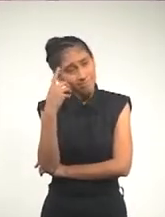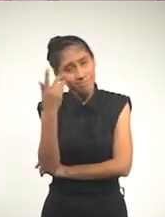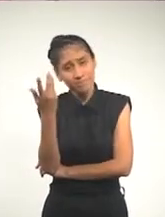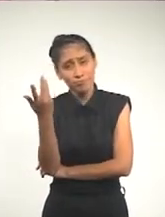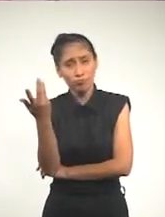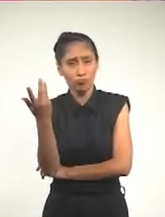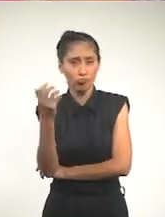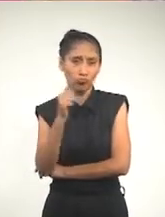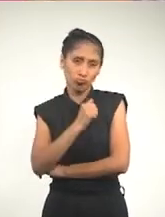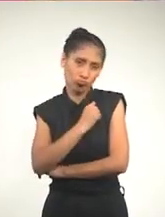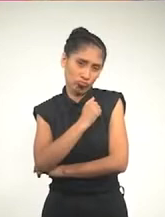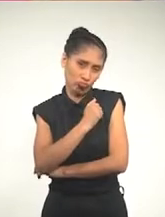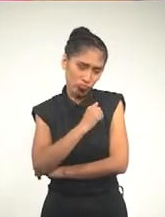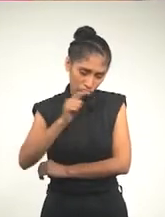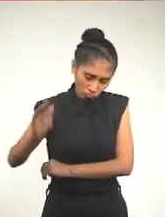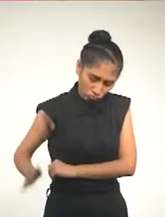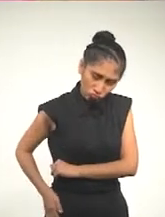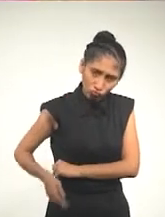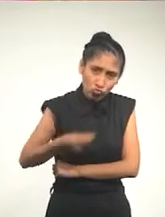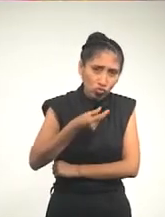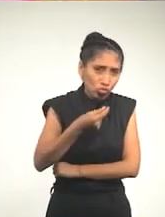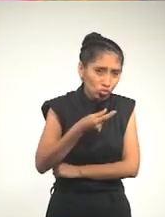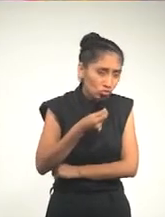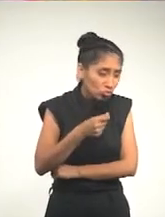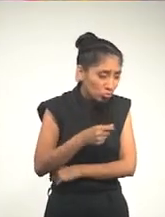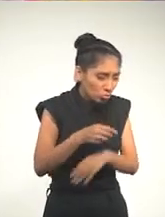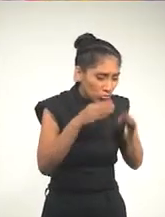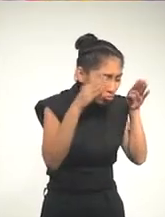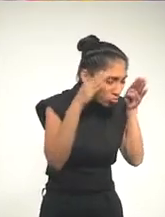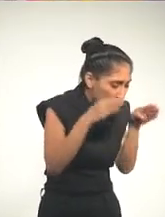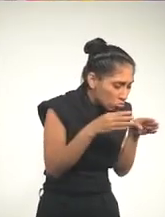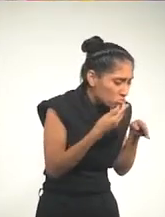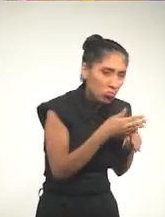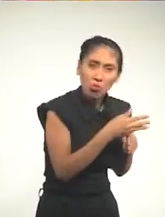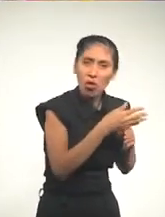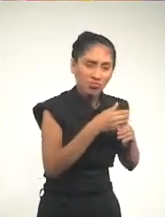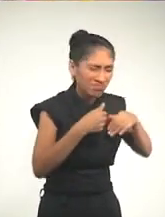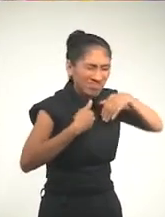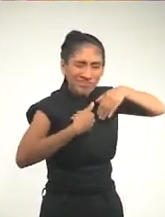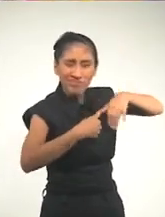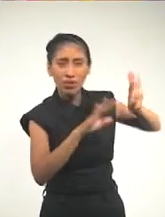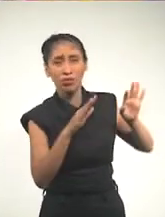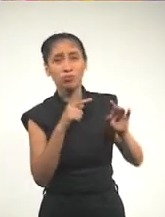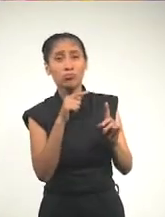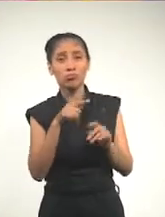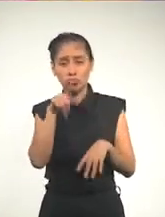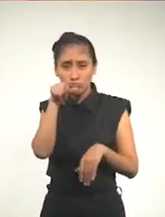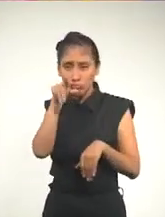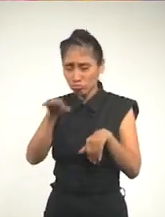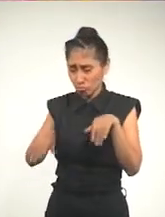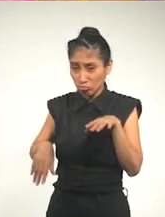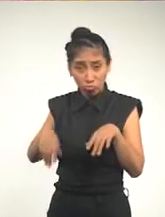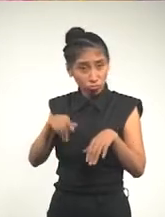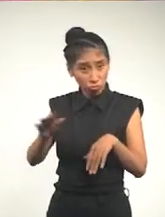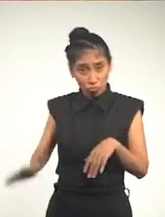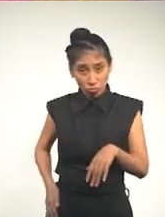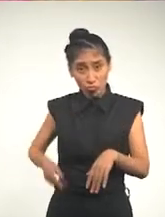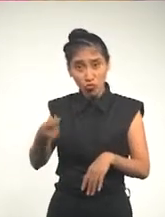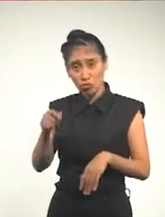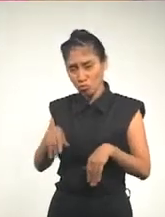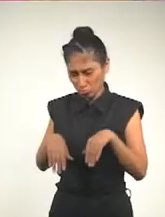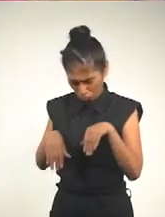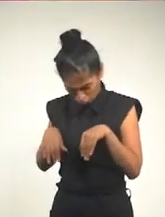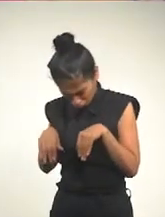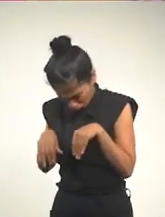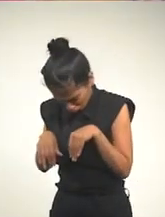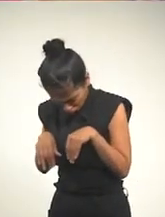¡Ay! Pobre Chancaycito. No le hemos hecho mucho caso últimamente. Y seguro se ha sentido triste porque